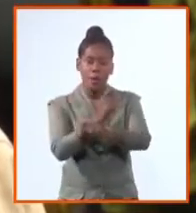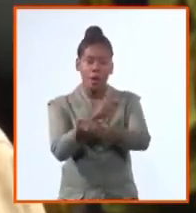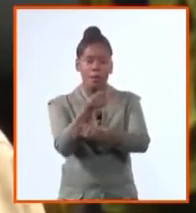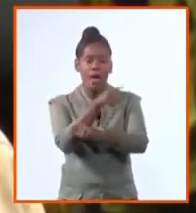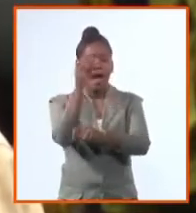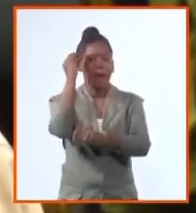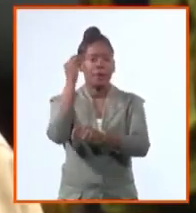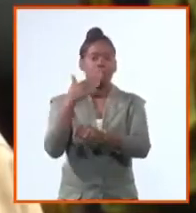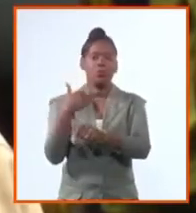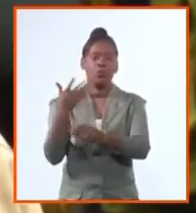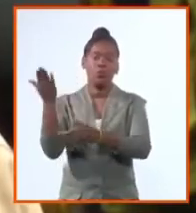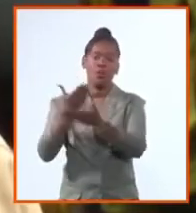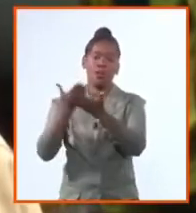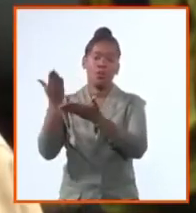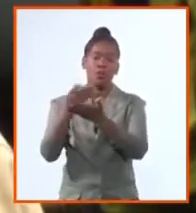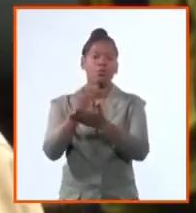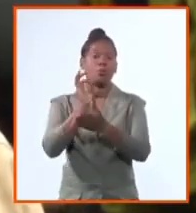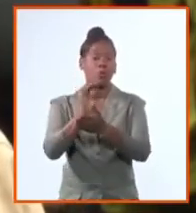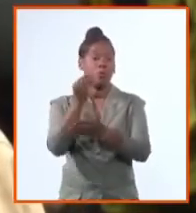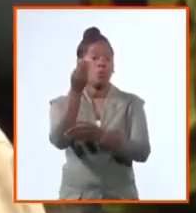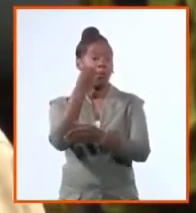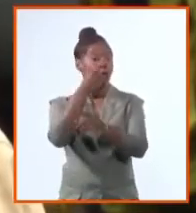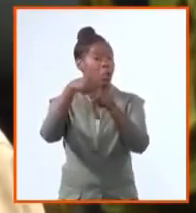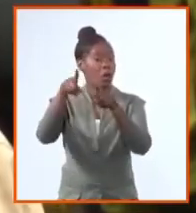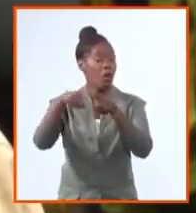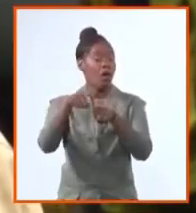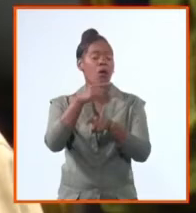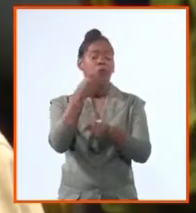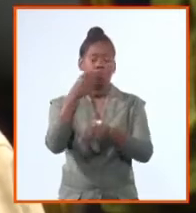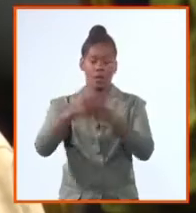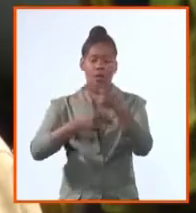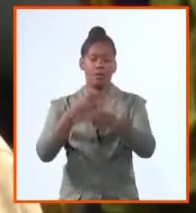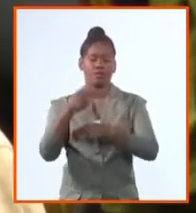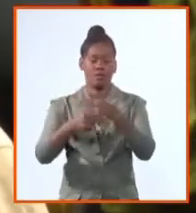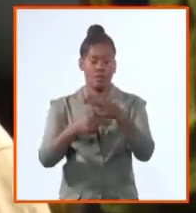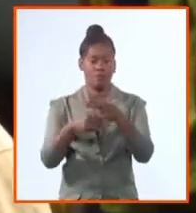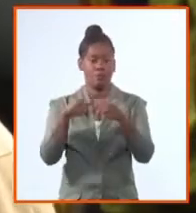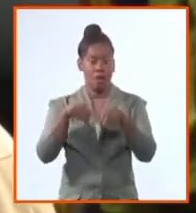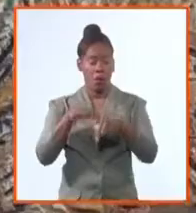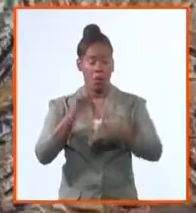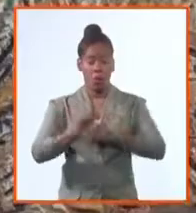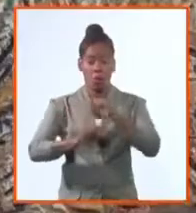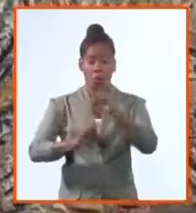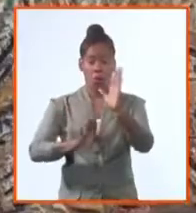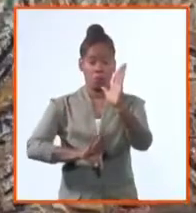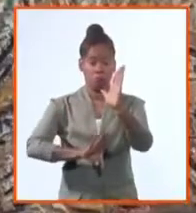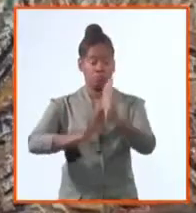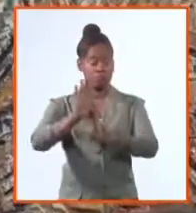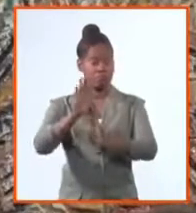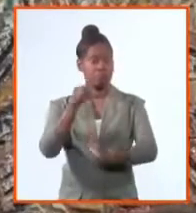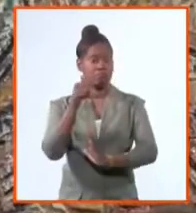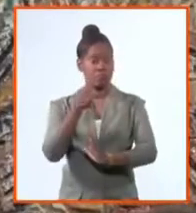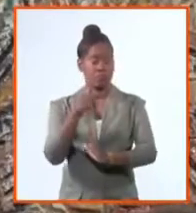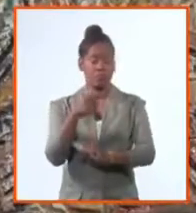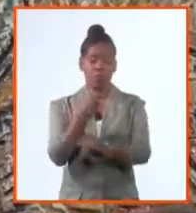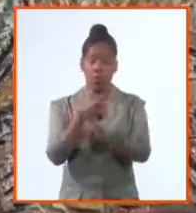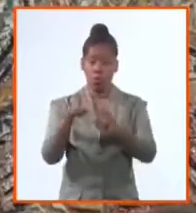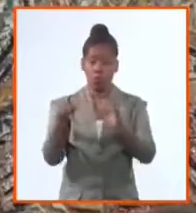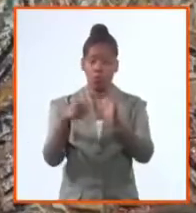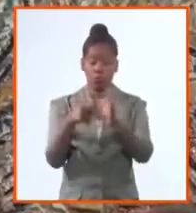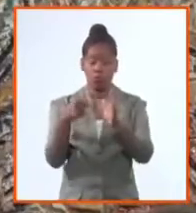sistema de trabajo. Pero a lo que estamos apostando, y era lo último que quería decirle, pues yo creo que aquí entre todos